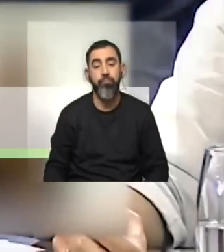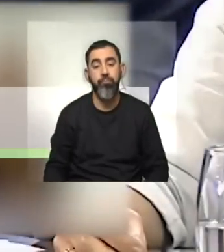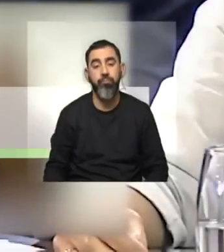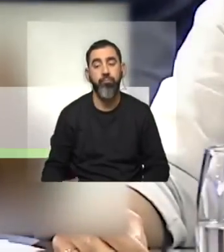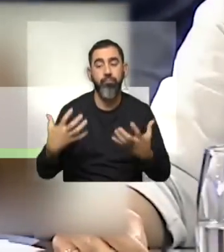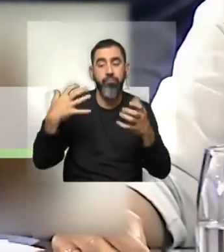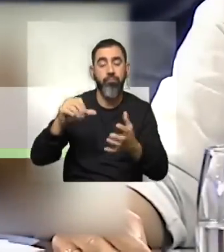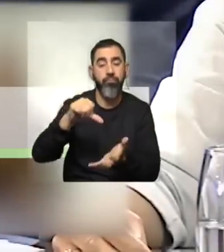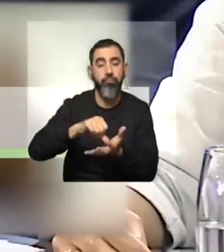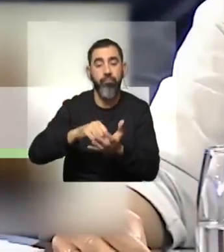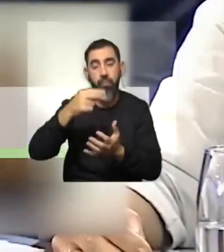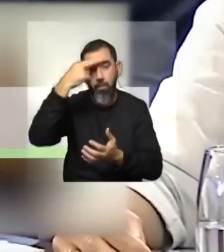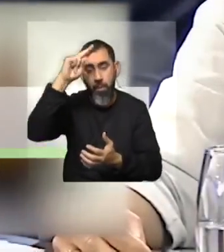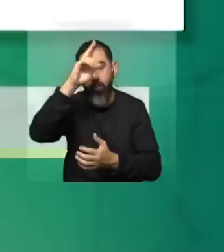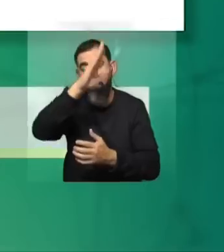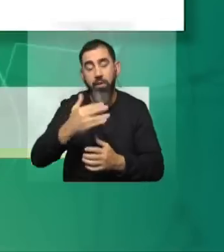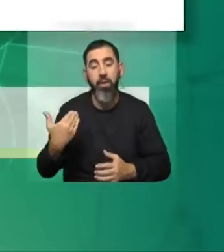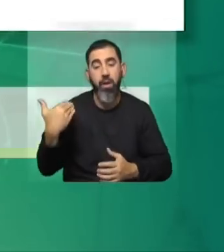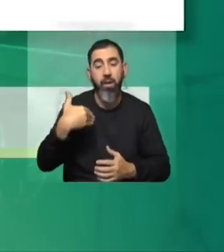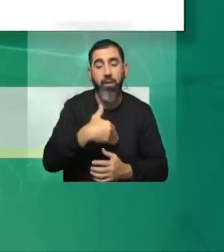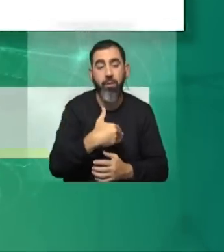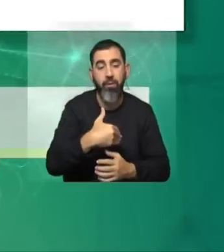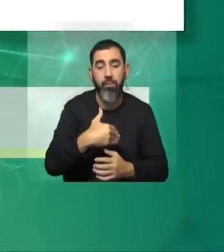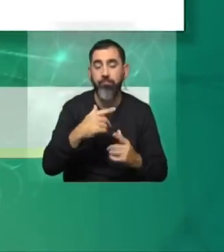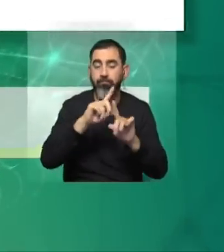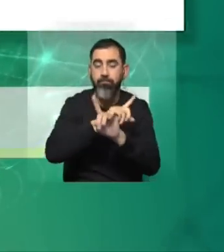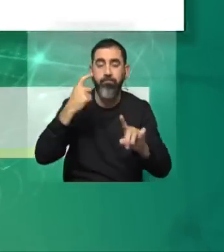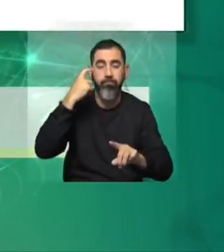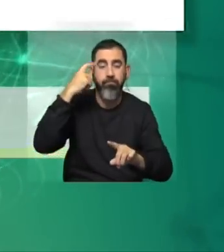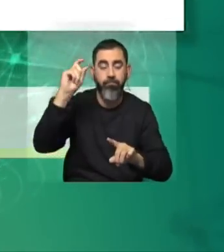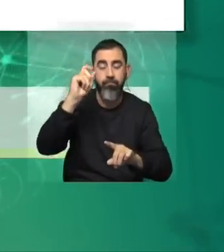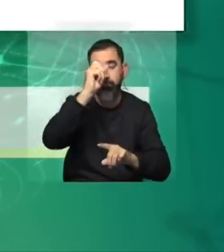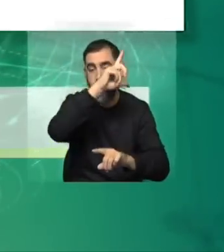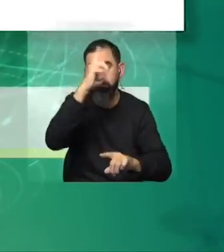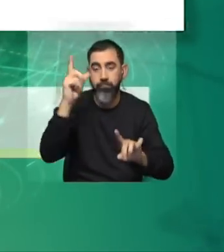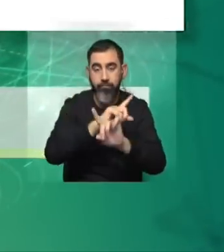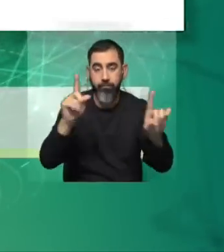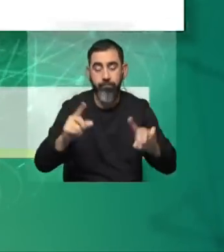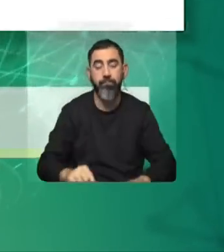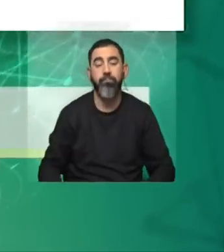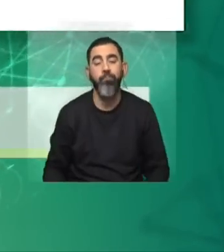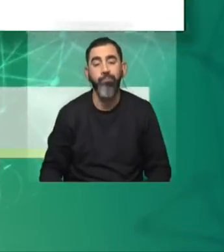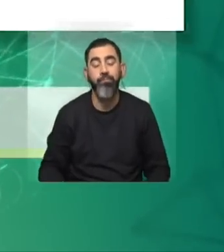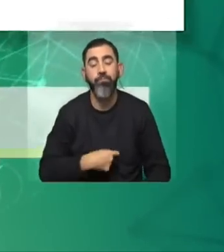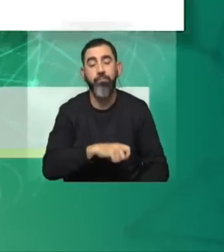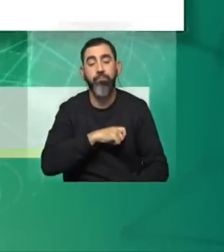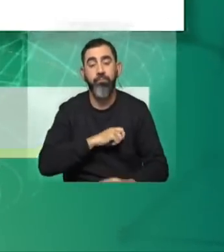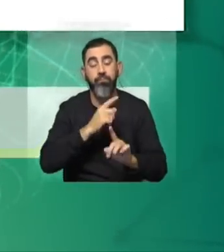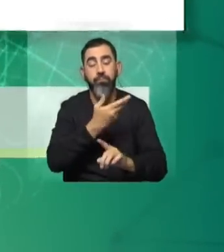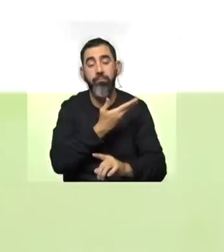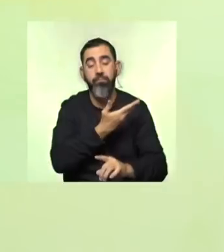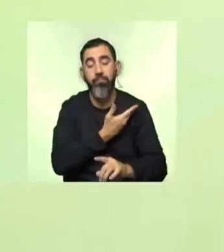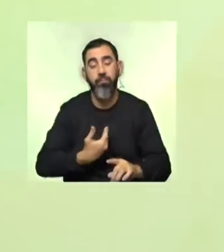de países como México, Brasil y Argentina hicieron naufragar la iniciativa lanzada por el jefe del gobierno español, Pedro